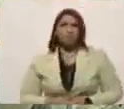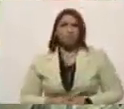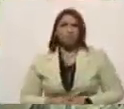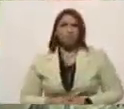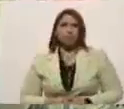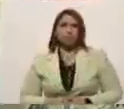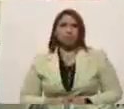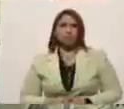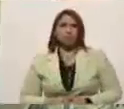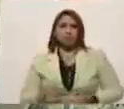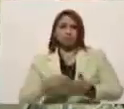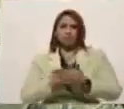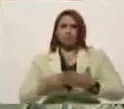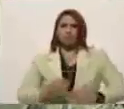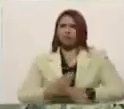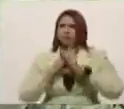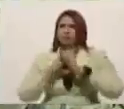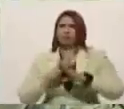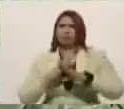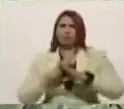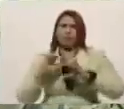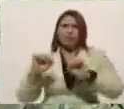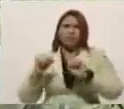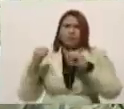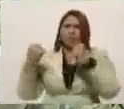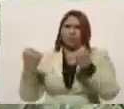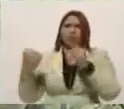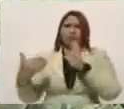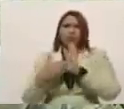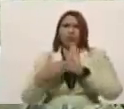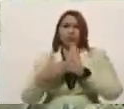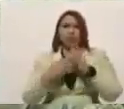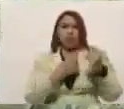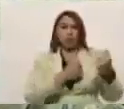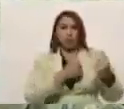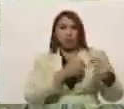las sanciones y el bloqueo criminal contra la economía.